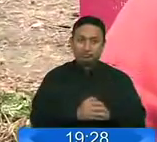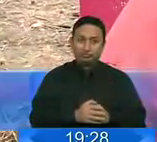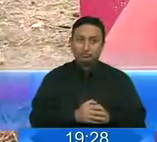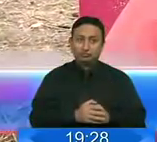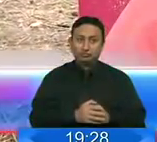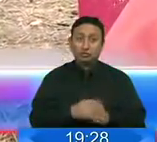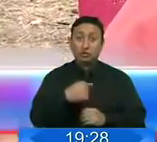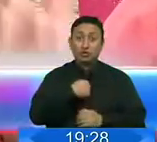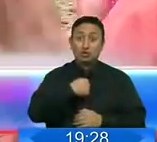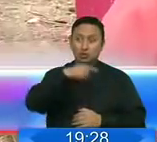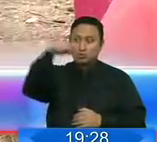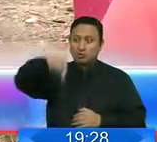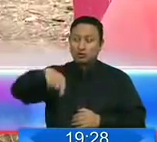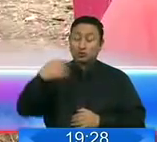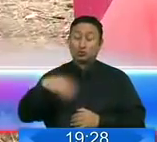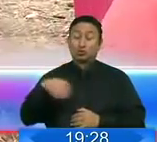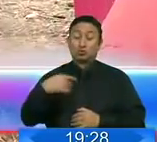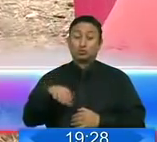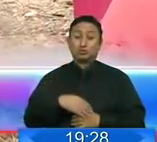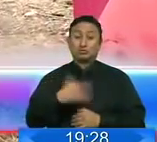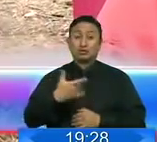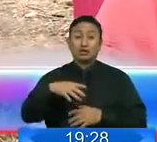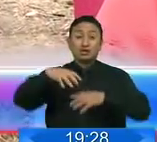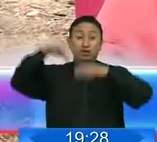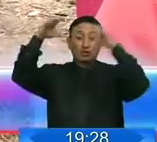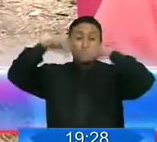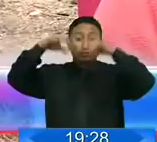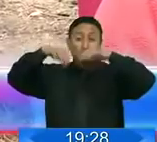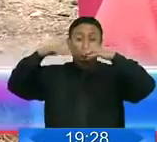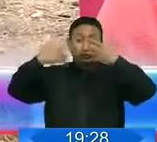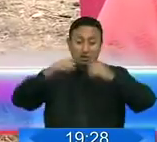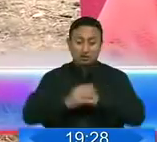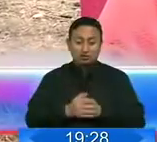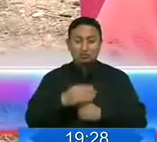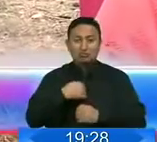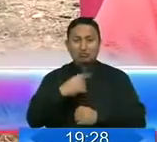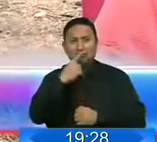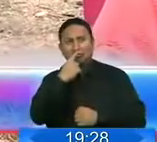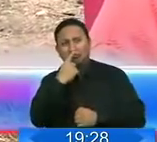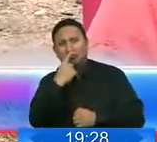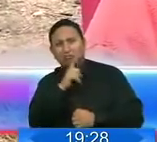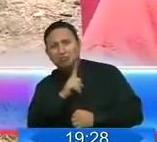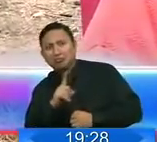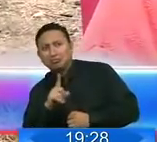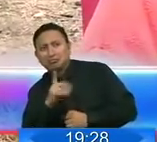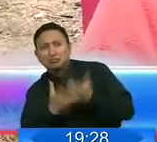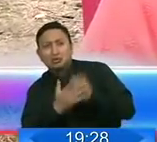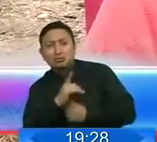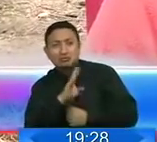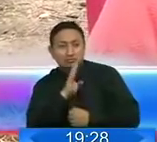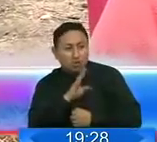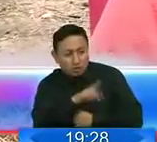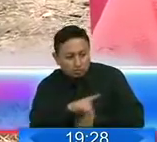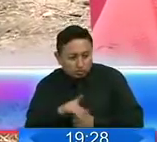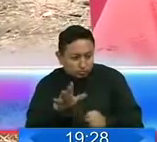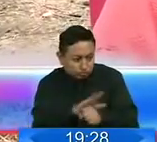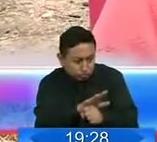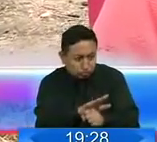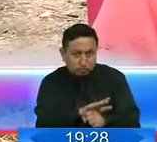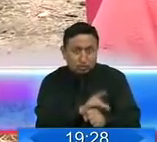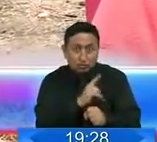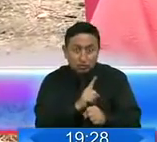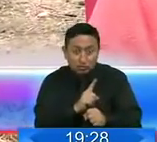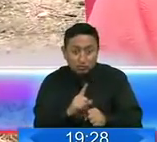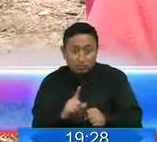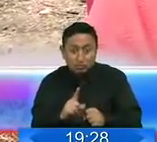ya pasó casi el aguacero. Yo salí a ver que si de repente esté por aquí tapándome los sifones. Salgo y me